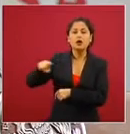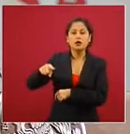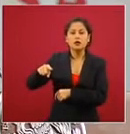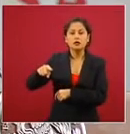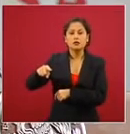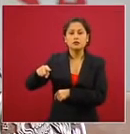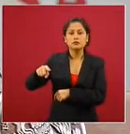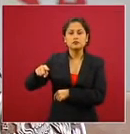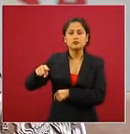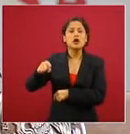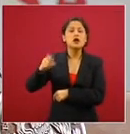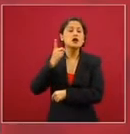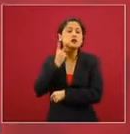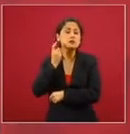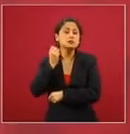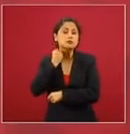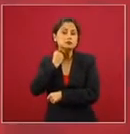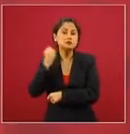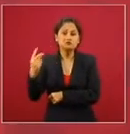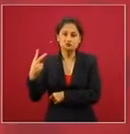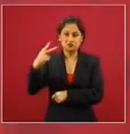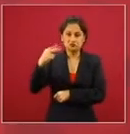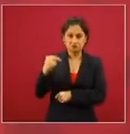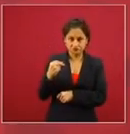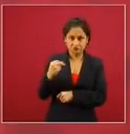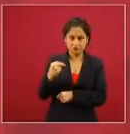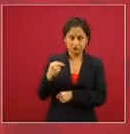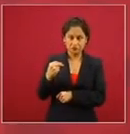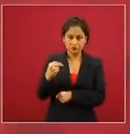la rechazaron y